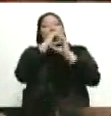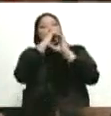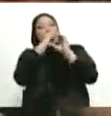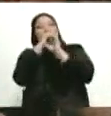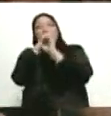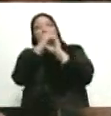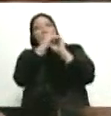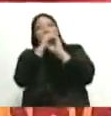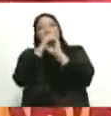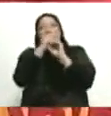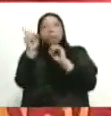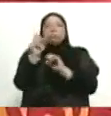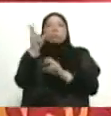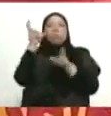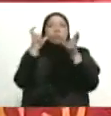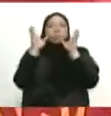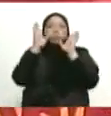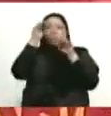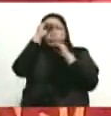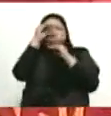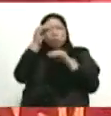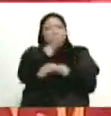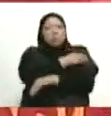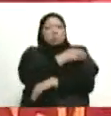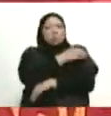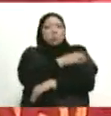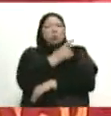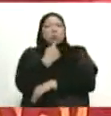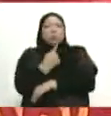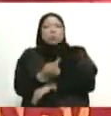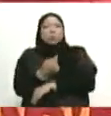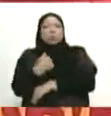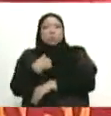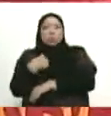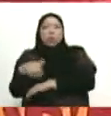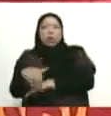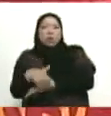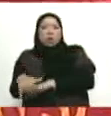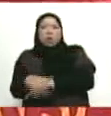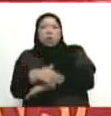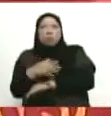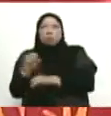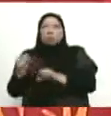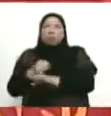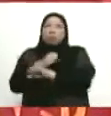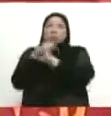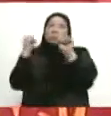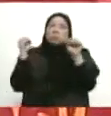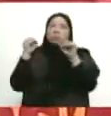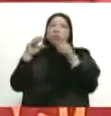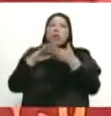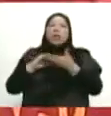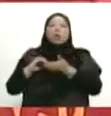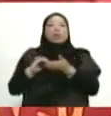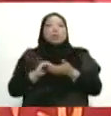repiten. Yo no he escuchado aún, debe ser porque ando en la calle, porque nosotros estábamos temprano en